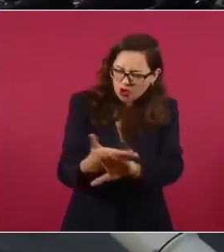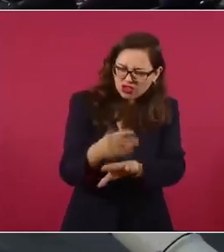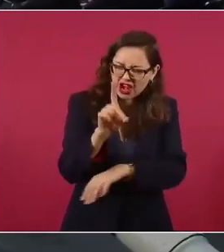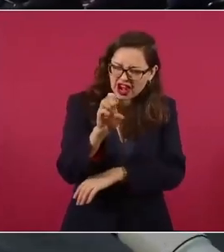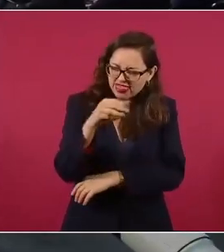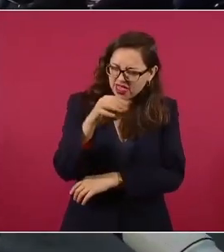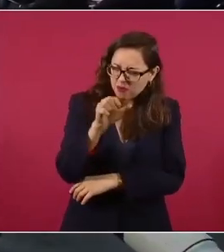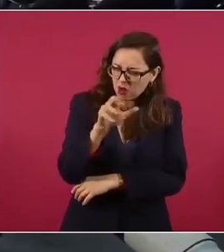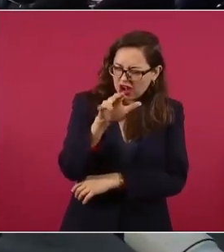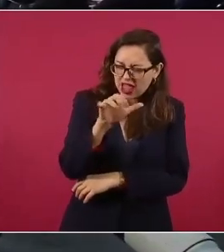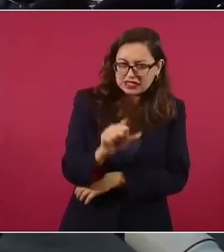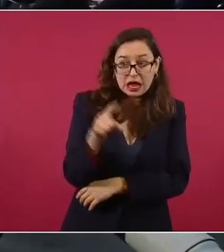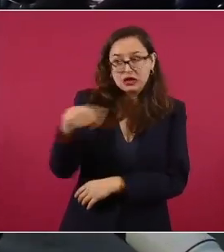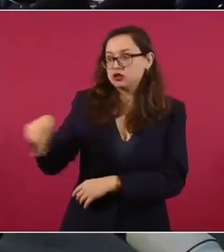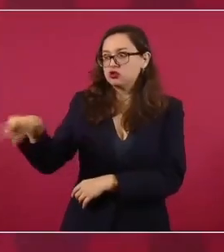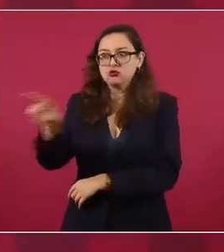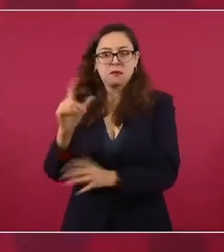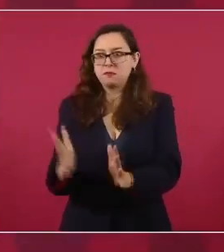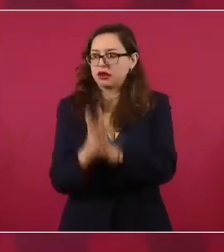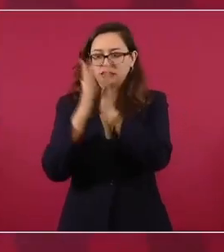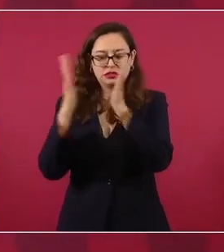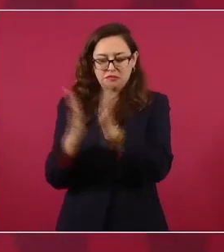de que no haya